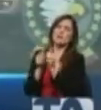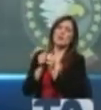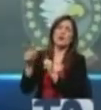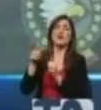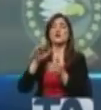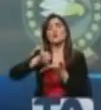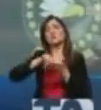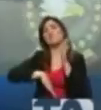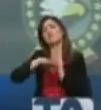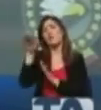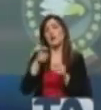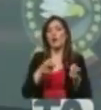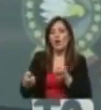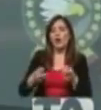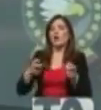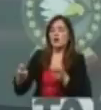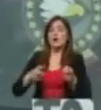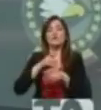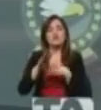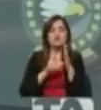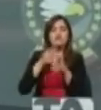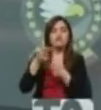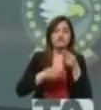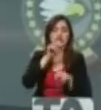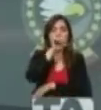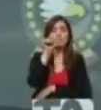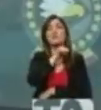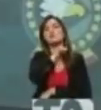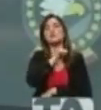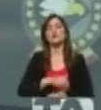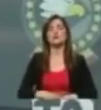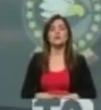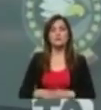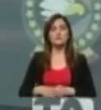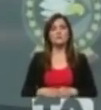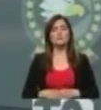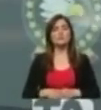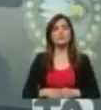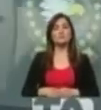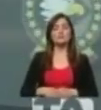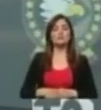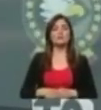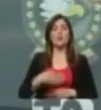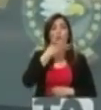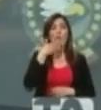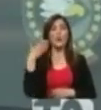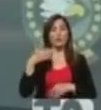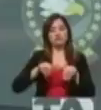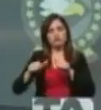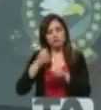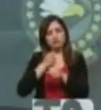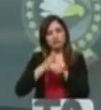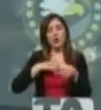ciudad se realiza la mayor cantidad de operativos contra el narcotráfico y el crimen organizado y que eso iba a permitir una mejor gestión